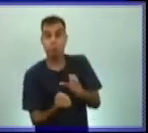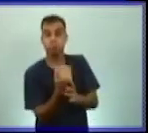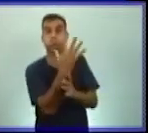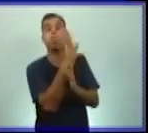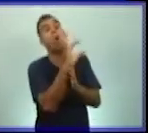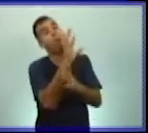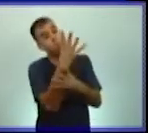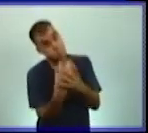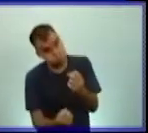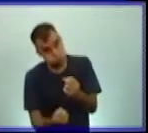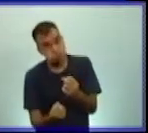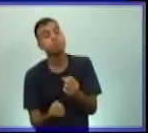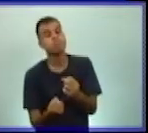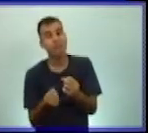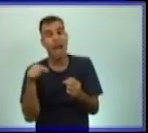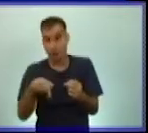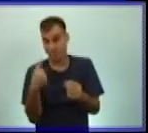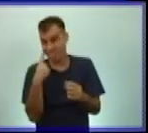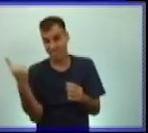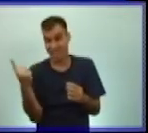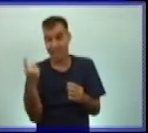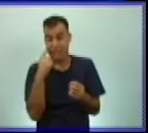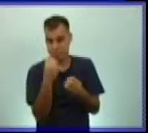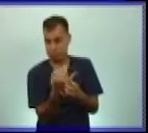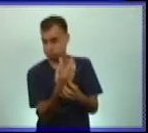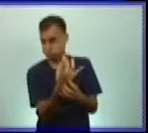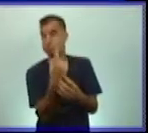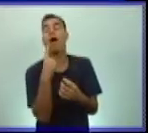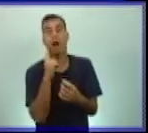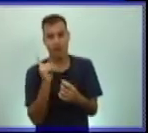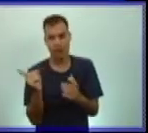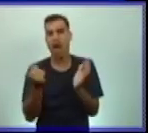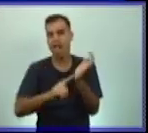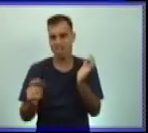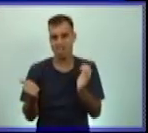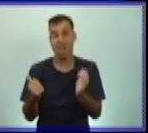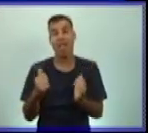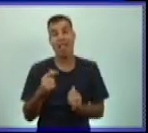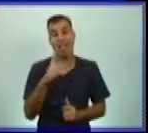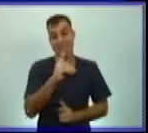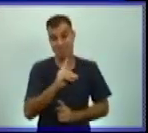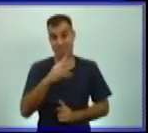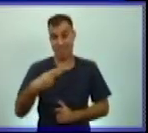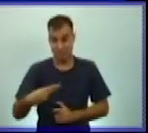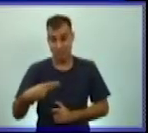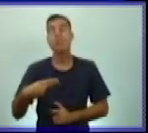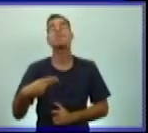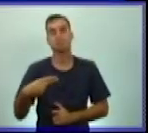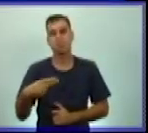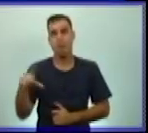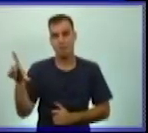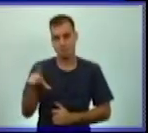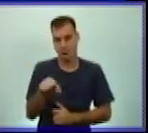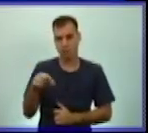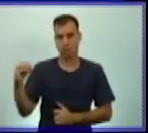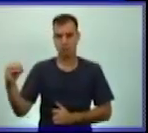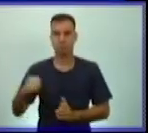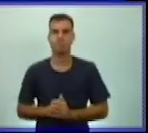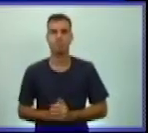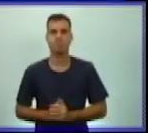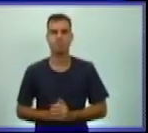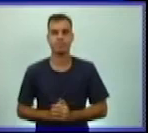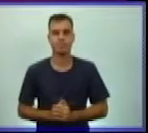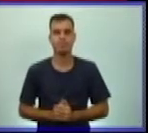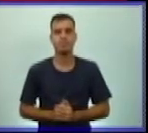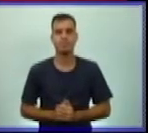energía. En este caso hay desprendimiento de energía, por eso representamos el delta H menor que 0. Entonces,